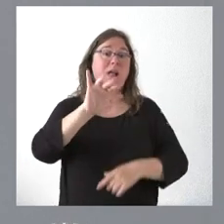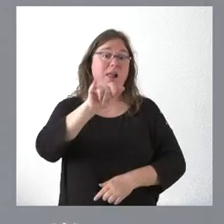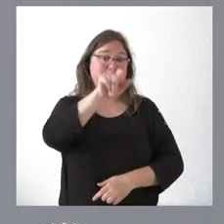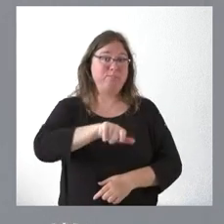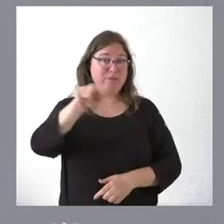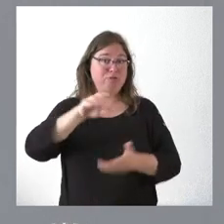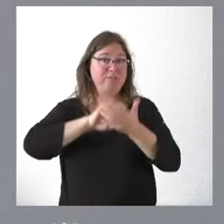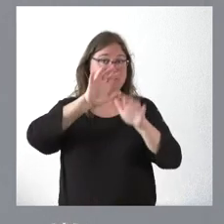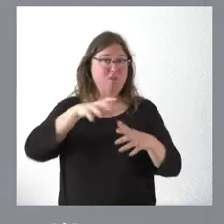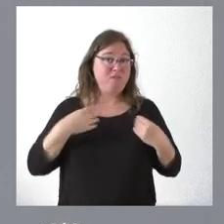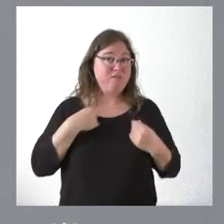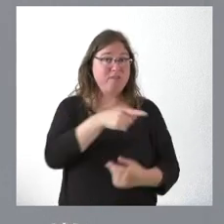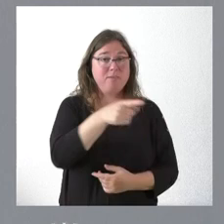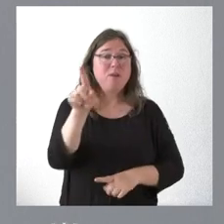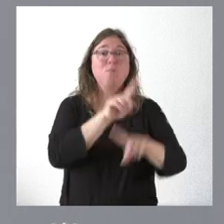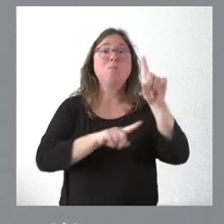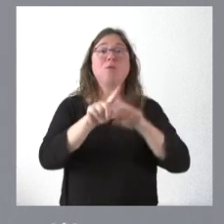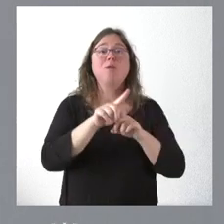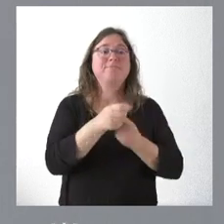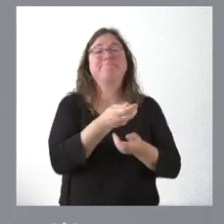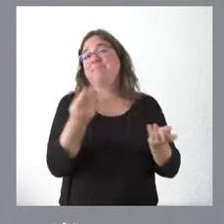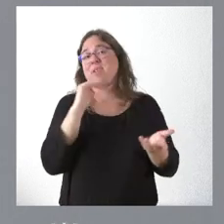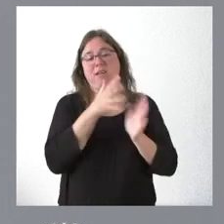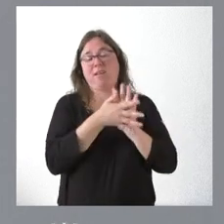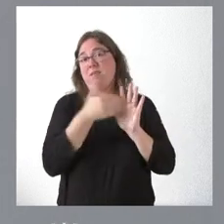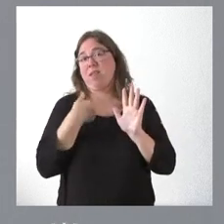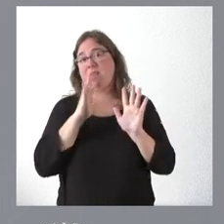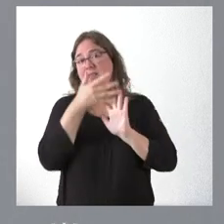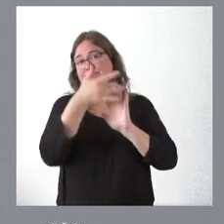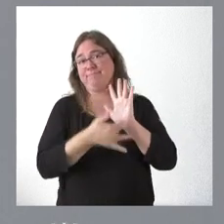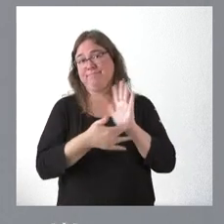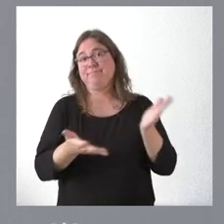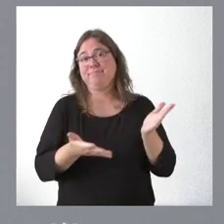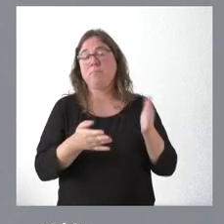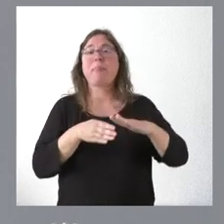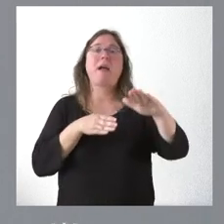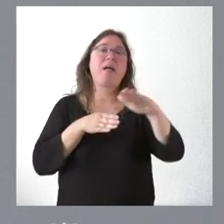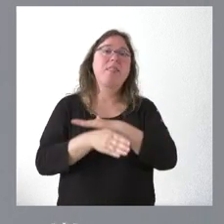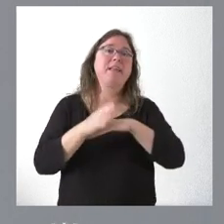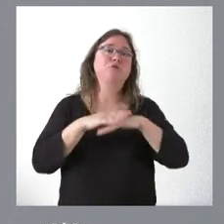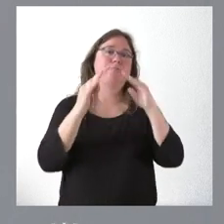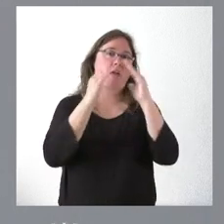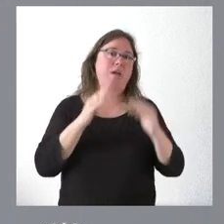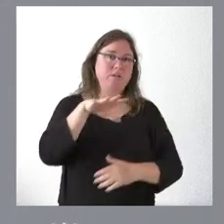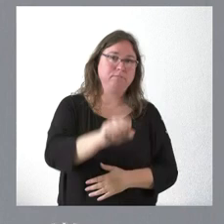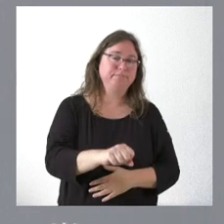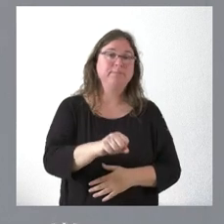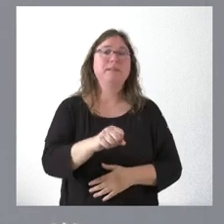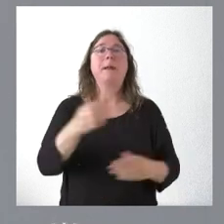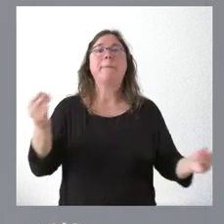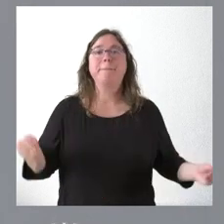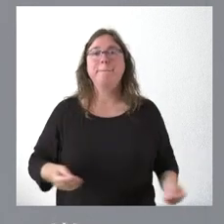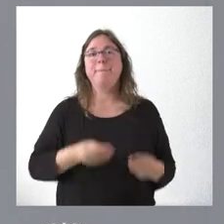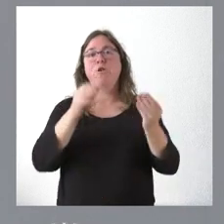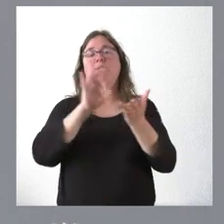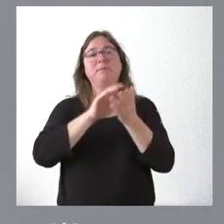y que estamos intentando resolver son estos que hemos tratado en el día de hoy: el acceso a la vivienda, seguir mejorando los